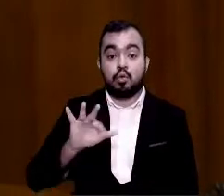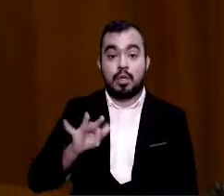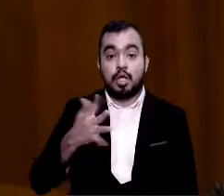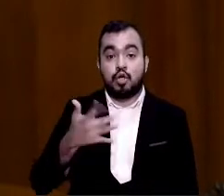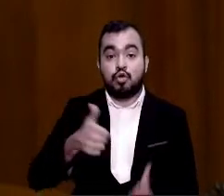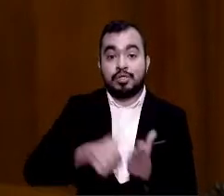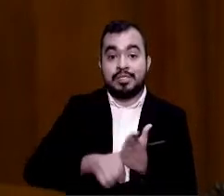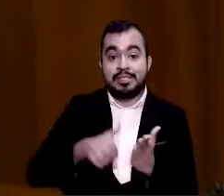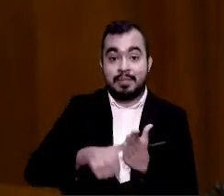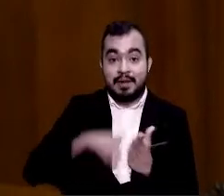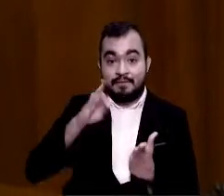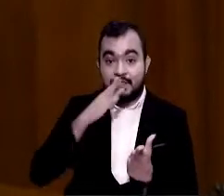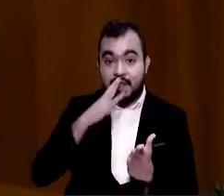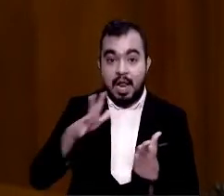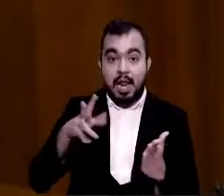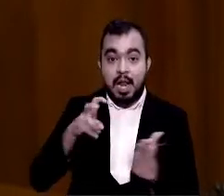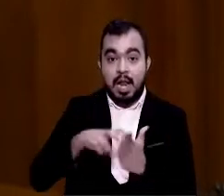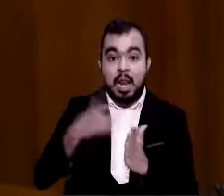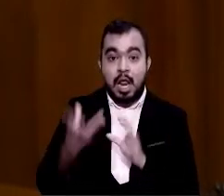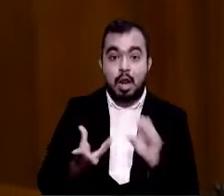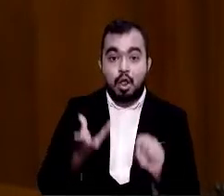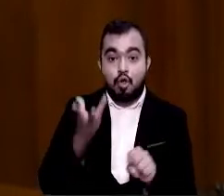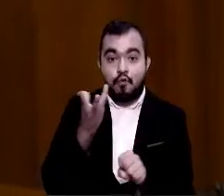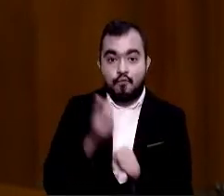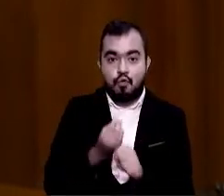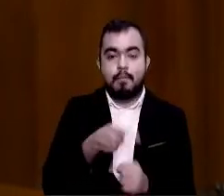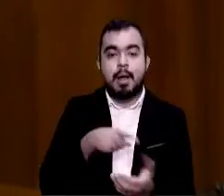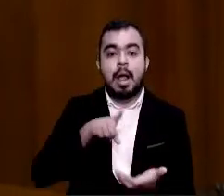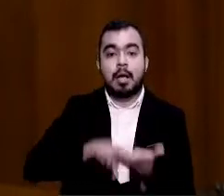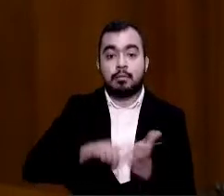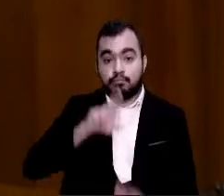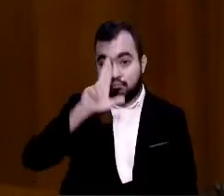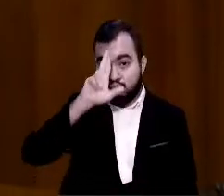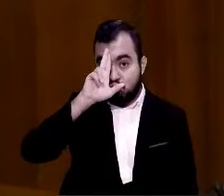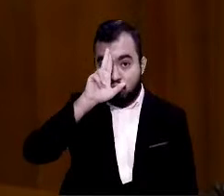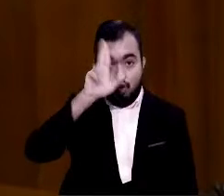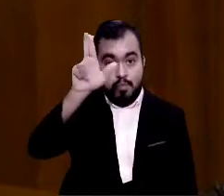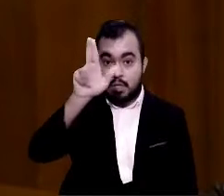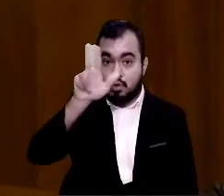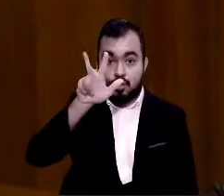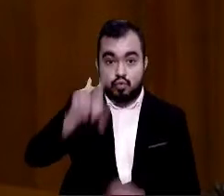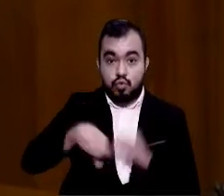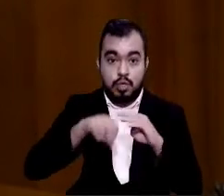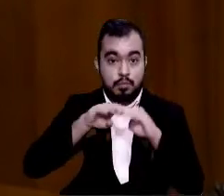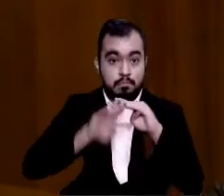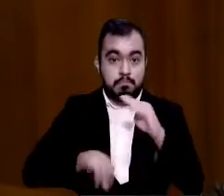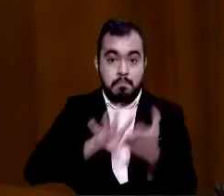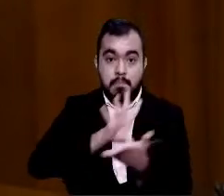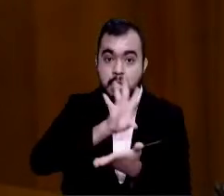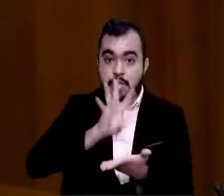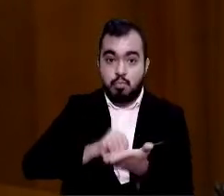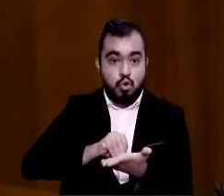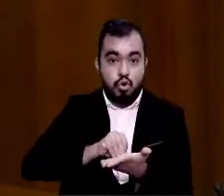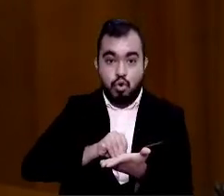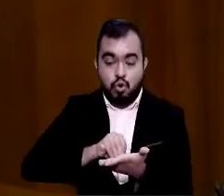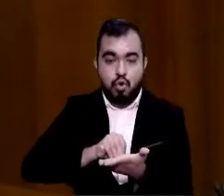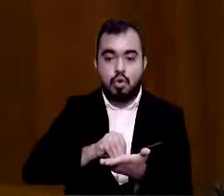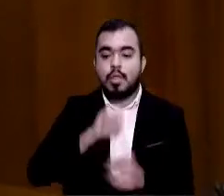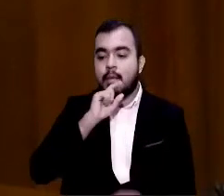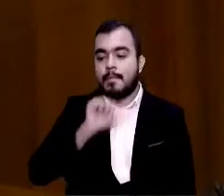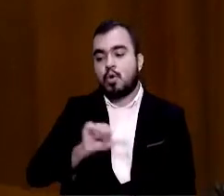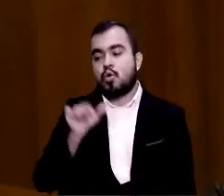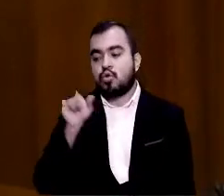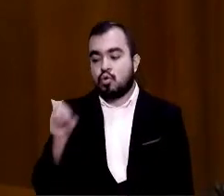Civil Federal, estableciéndose la prohibición del matrimonio de menores de 18 años de edad. A la par, el marco